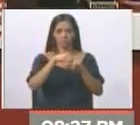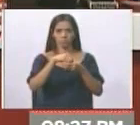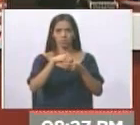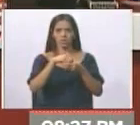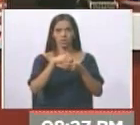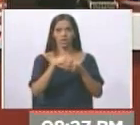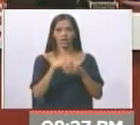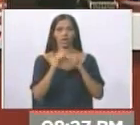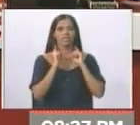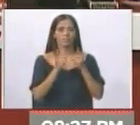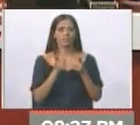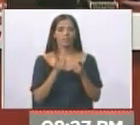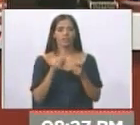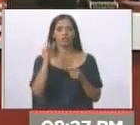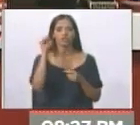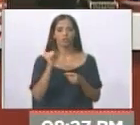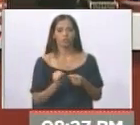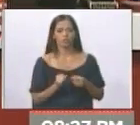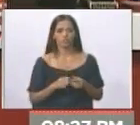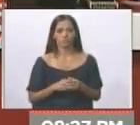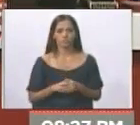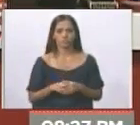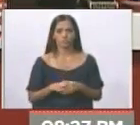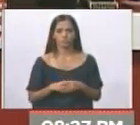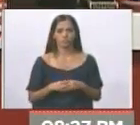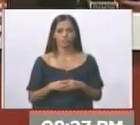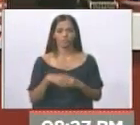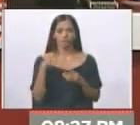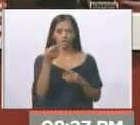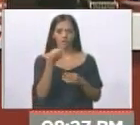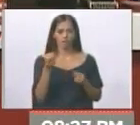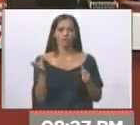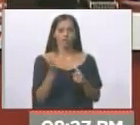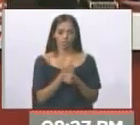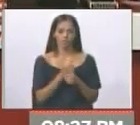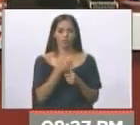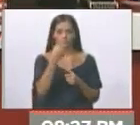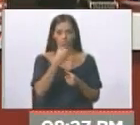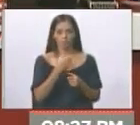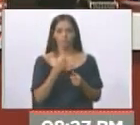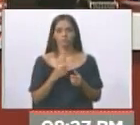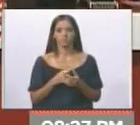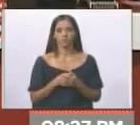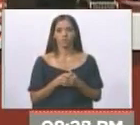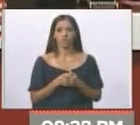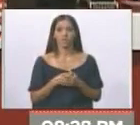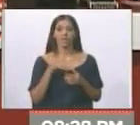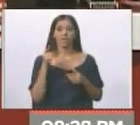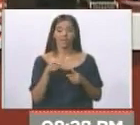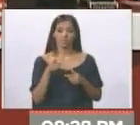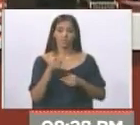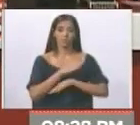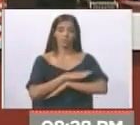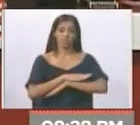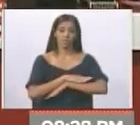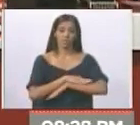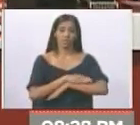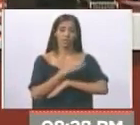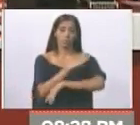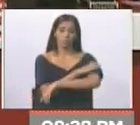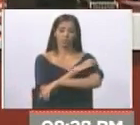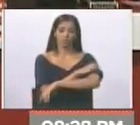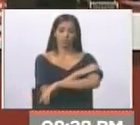en el Cementerio General del Sur. Y ahí se buscó y encontraron a Noel. Así actuaba la Cuarta